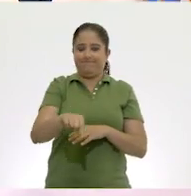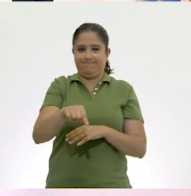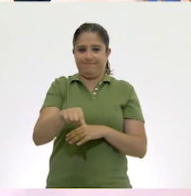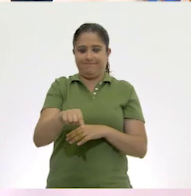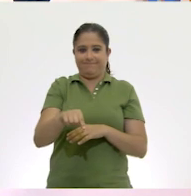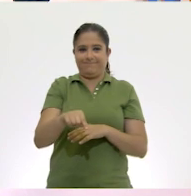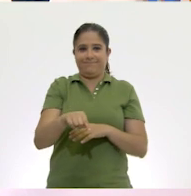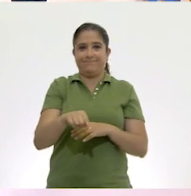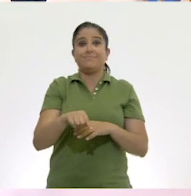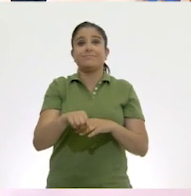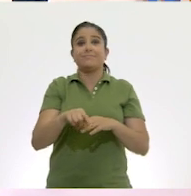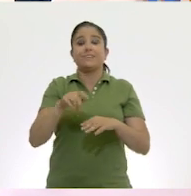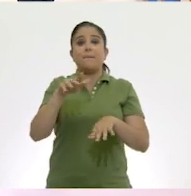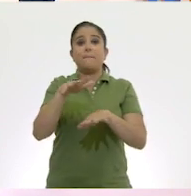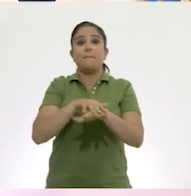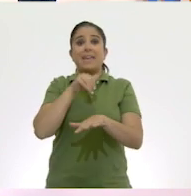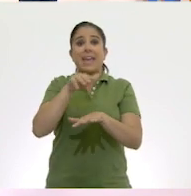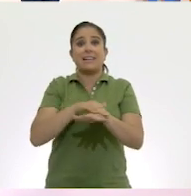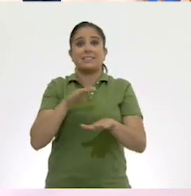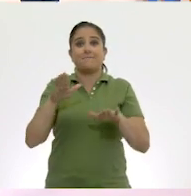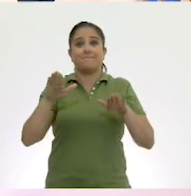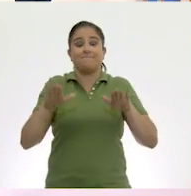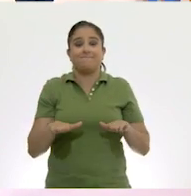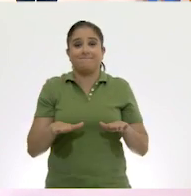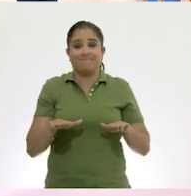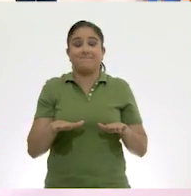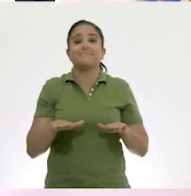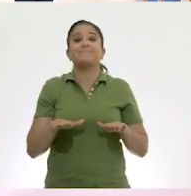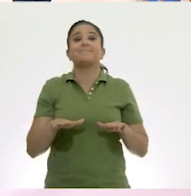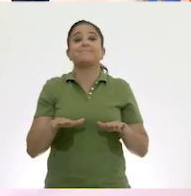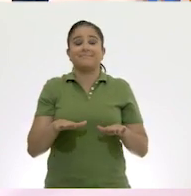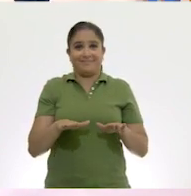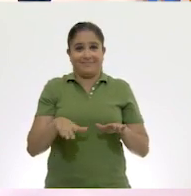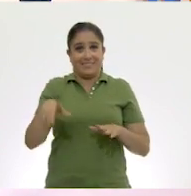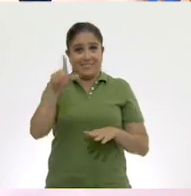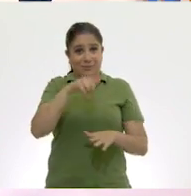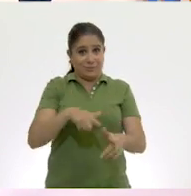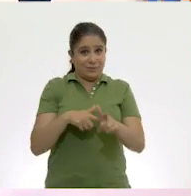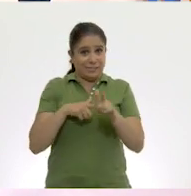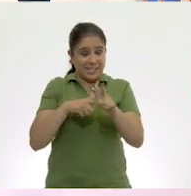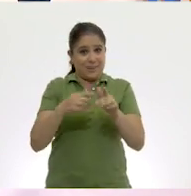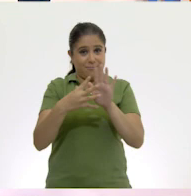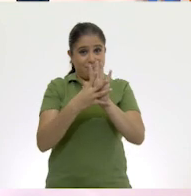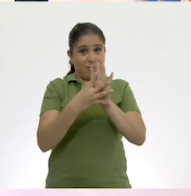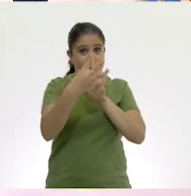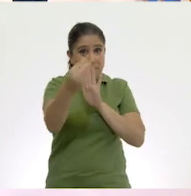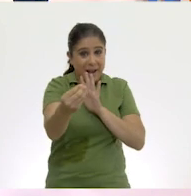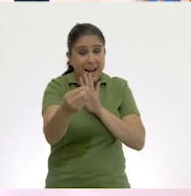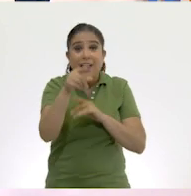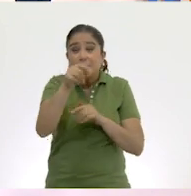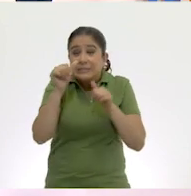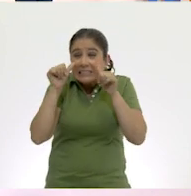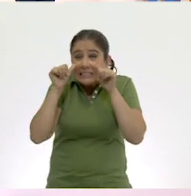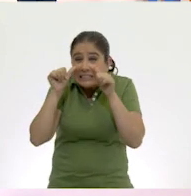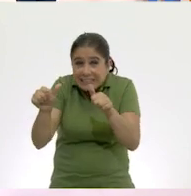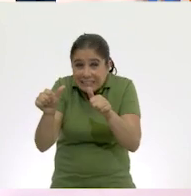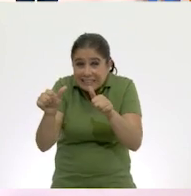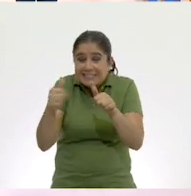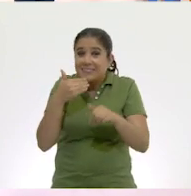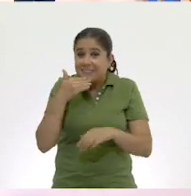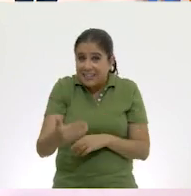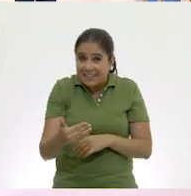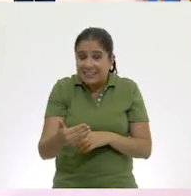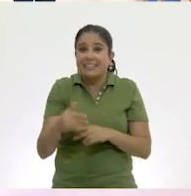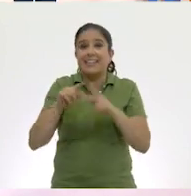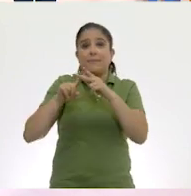a trabajar nuestros pies ok así que van a seguir todos mis pasos no se les vaya ninguno empezamos